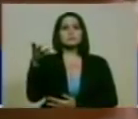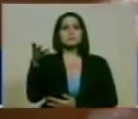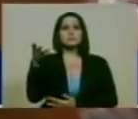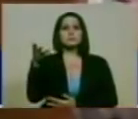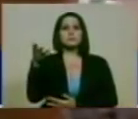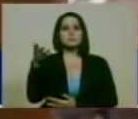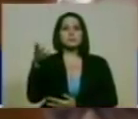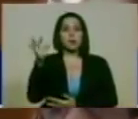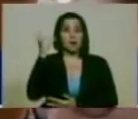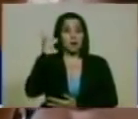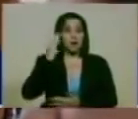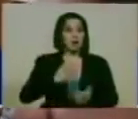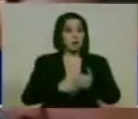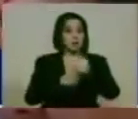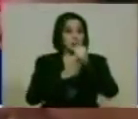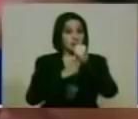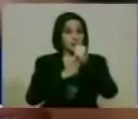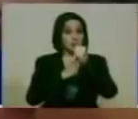Las lideresas.